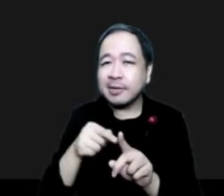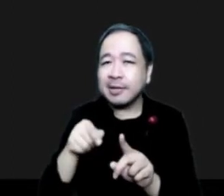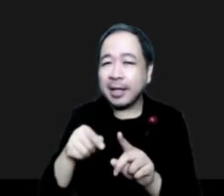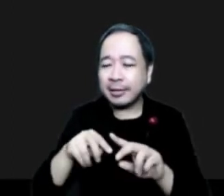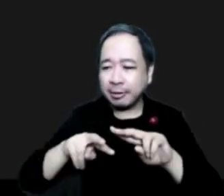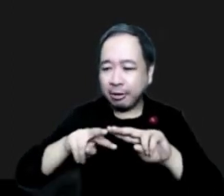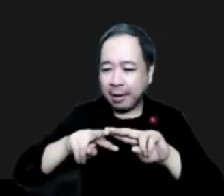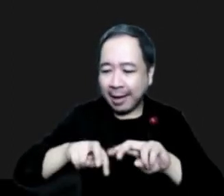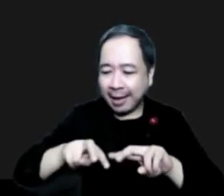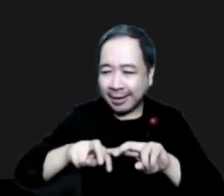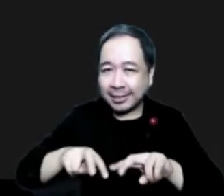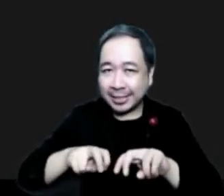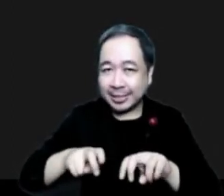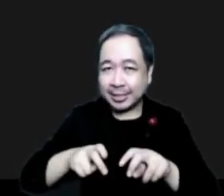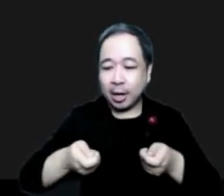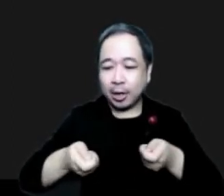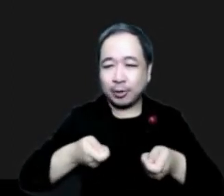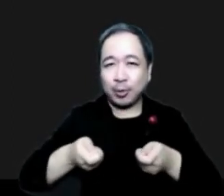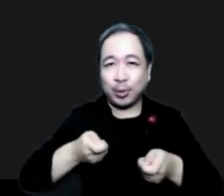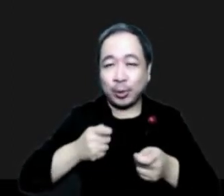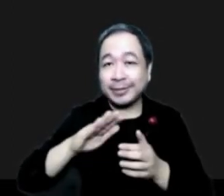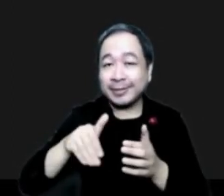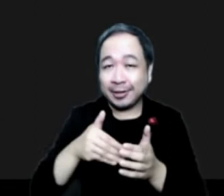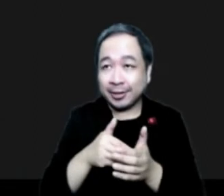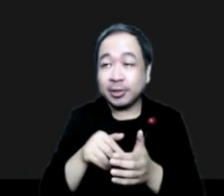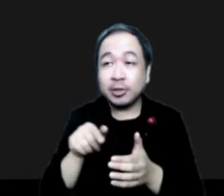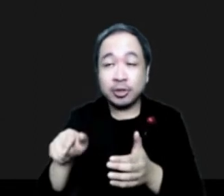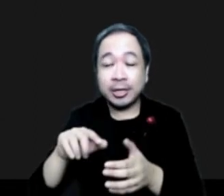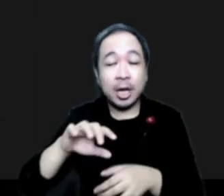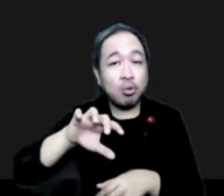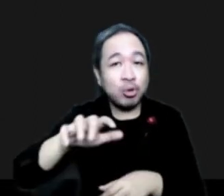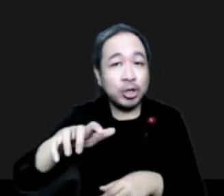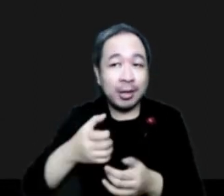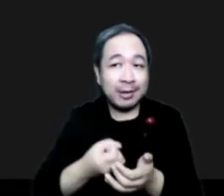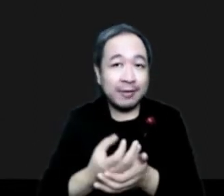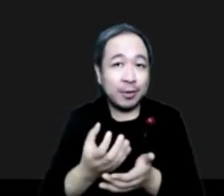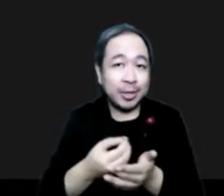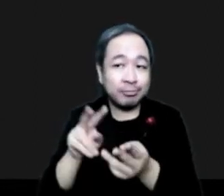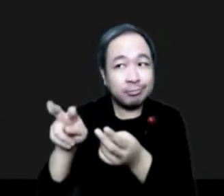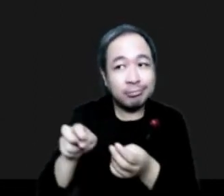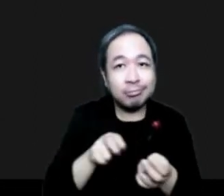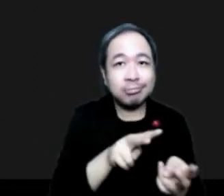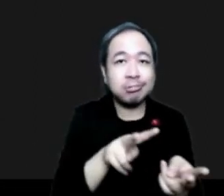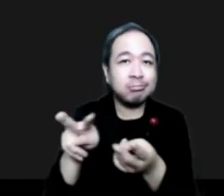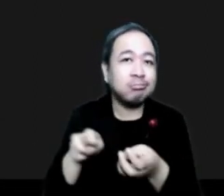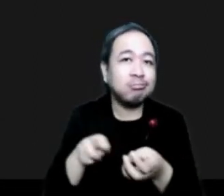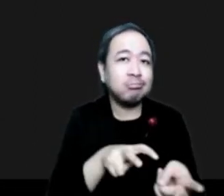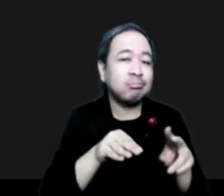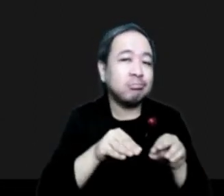a nivel regional. Y a través de este sistema de localización, este sistema ESCAL, se